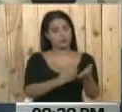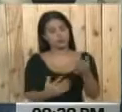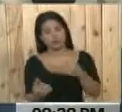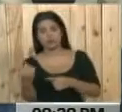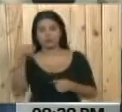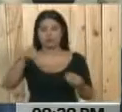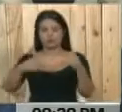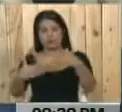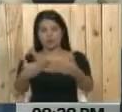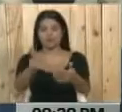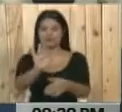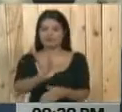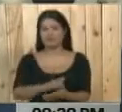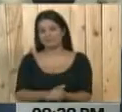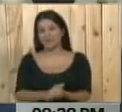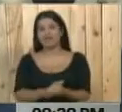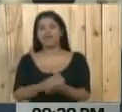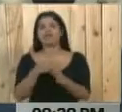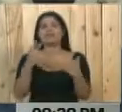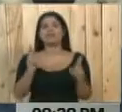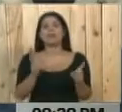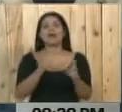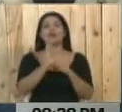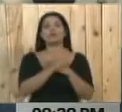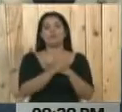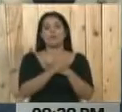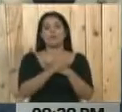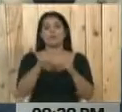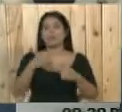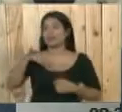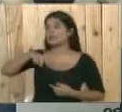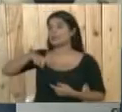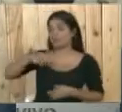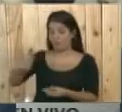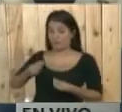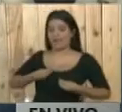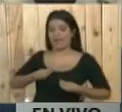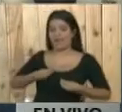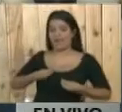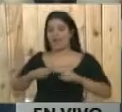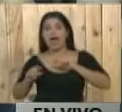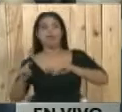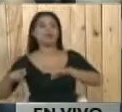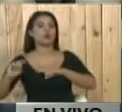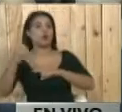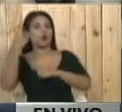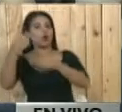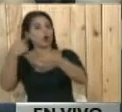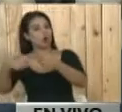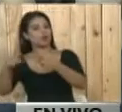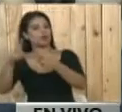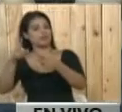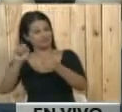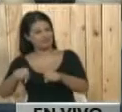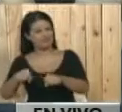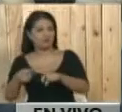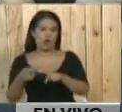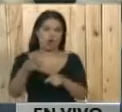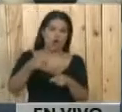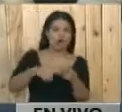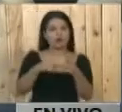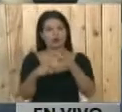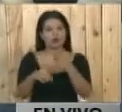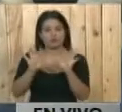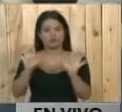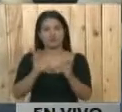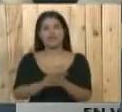Es la cultura de la insatisfacción permanente. Se llama así. Hay expertos de eso, ¿verdad, Fernando? Joe